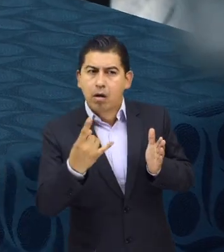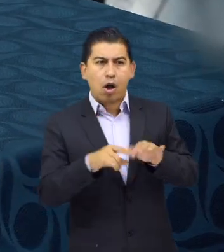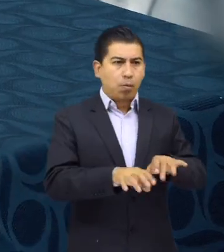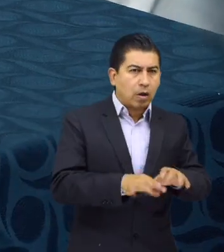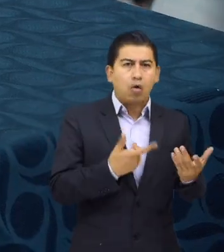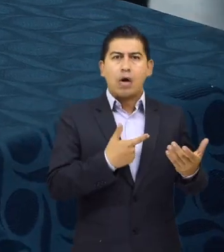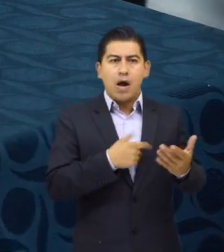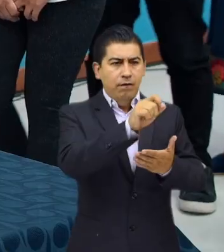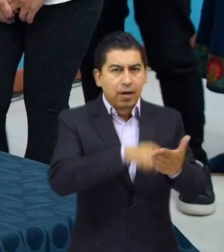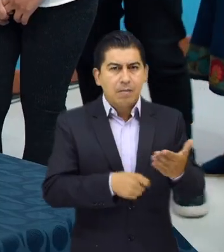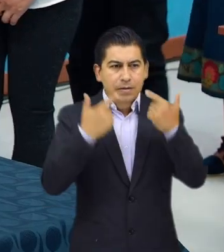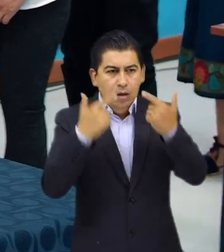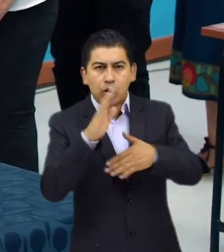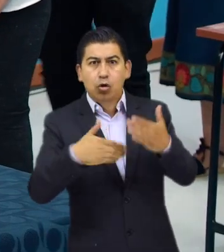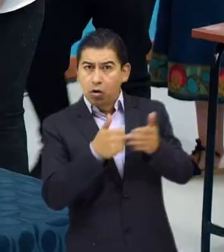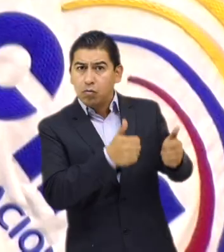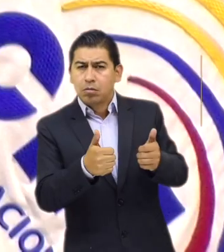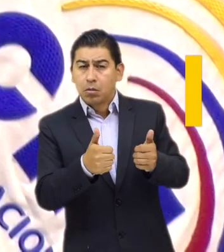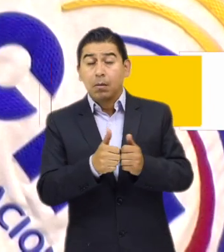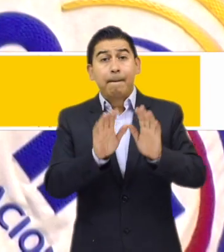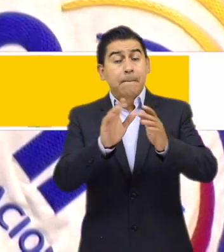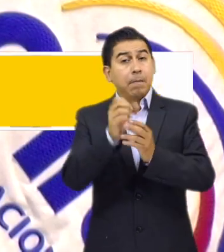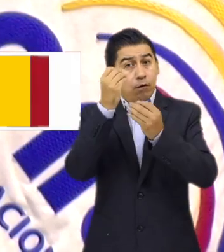jornada electoral del domingo 21 de abril.